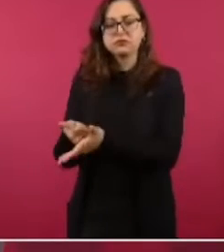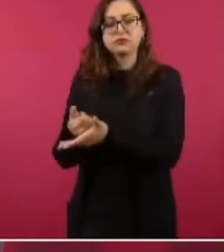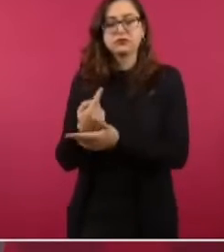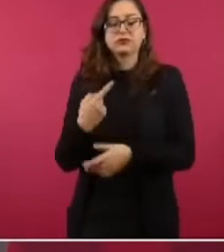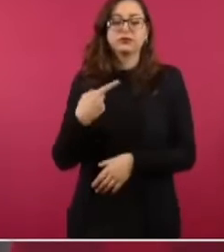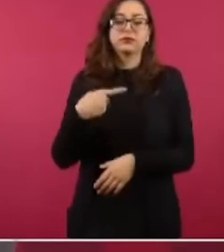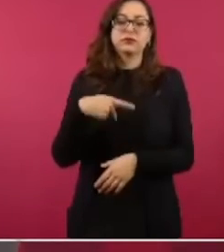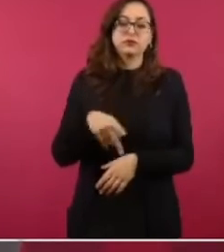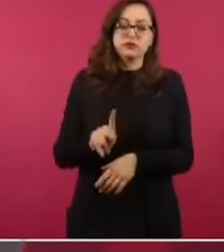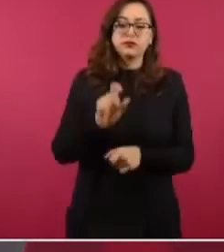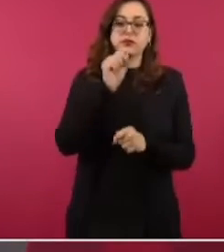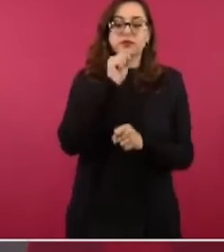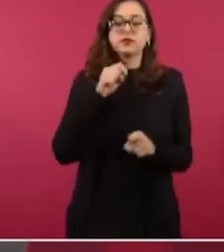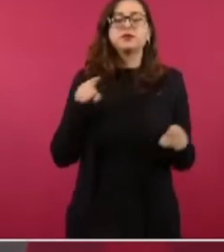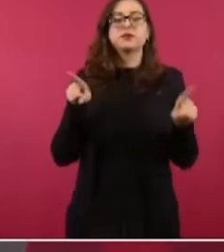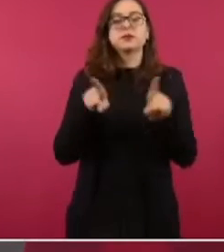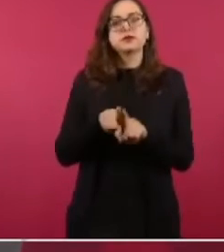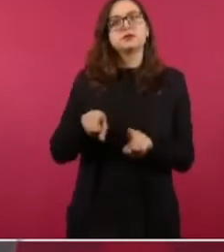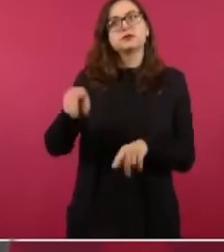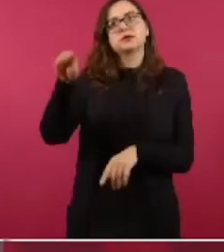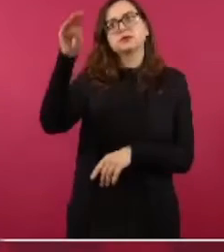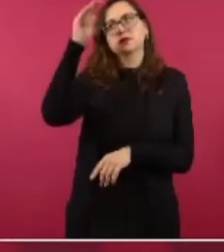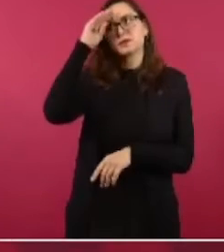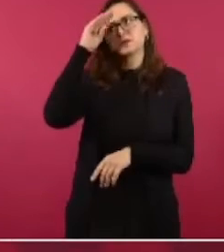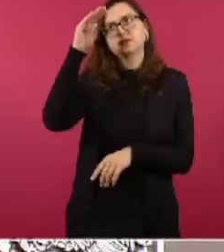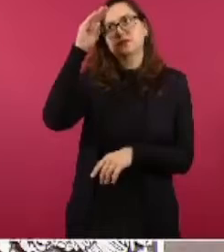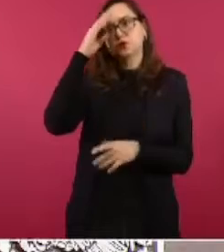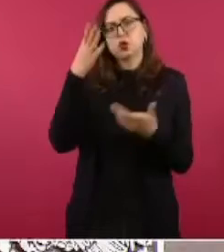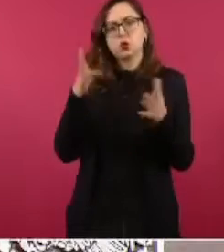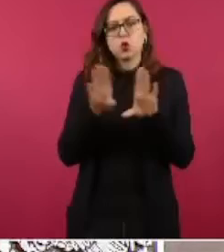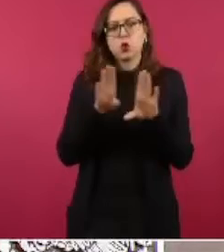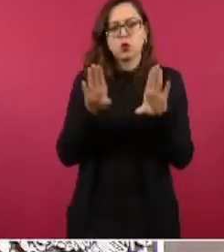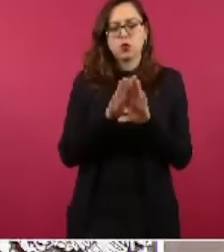buscando que se aplique este mecanismo